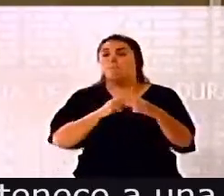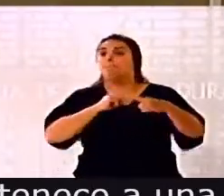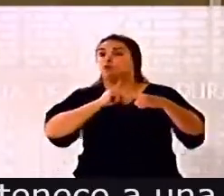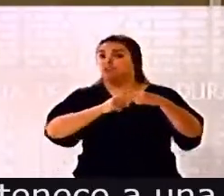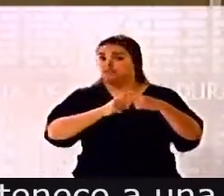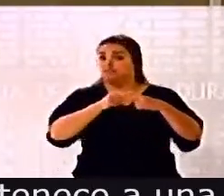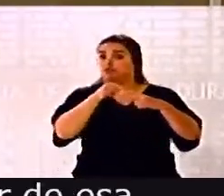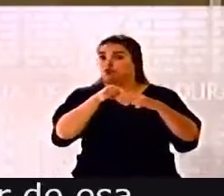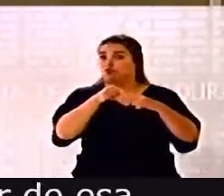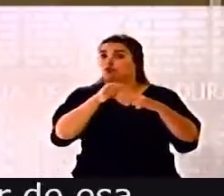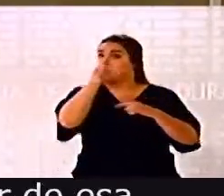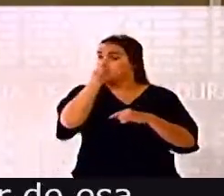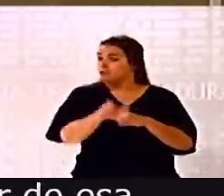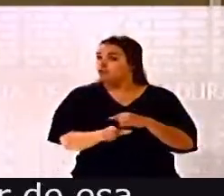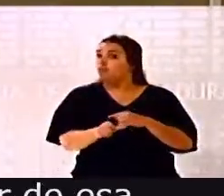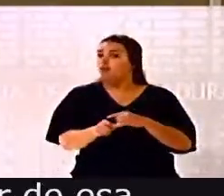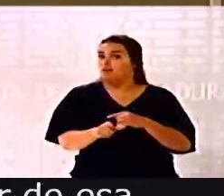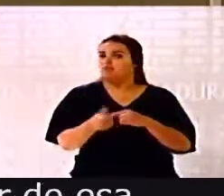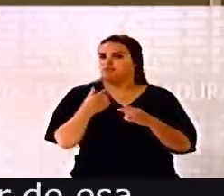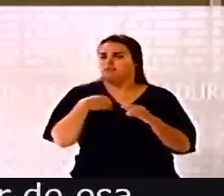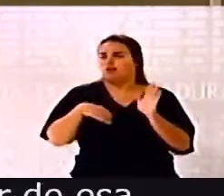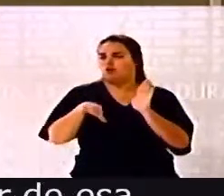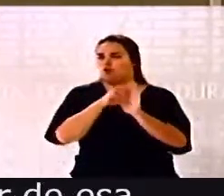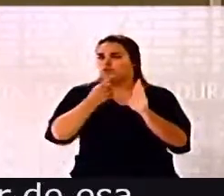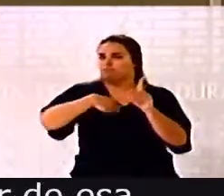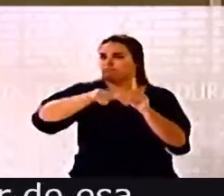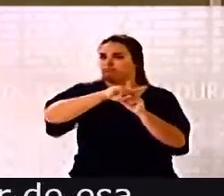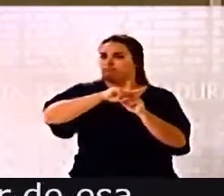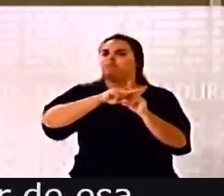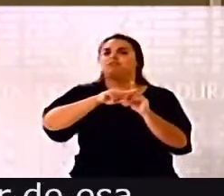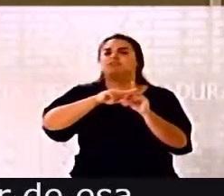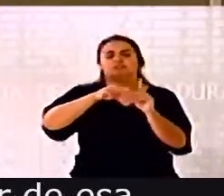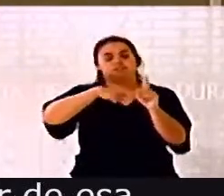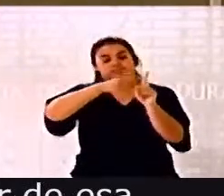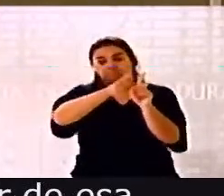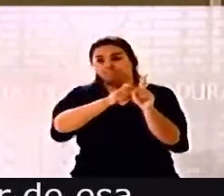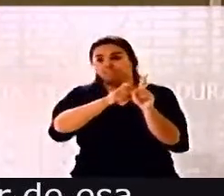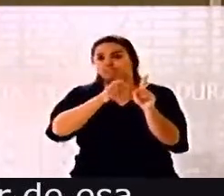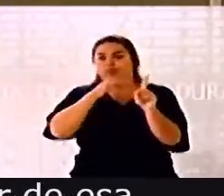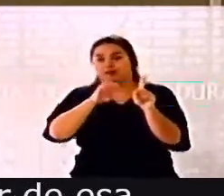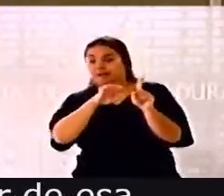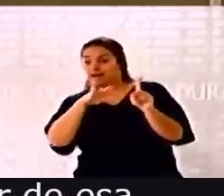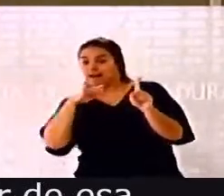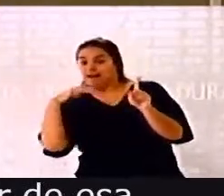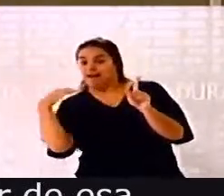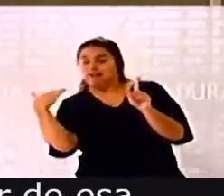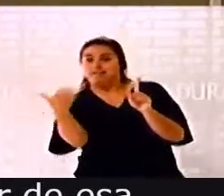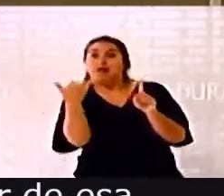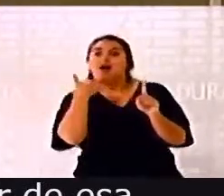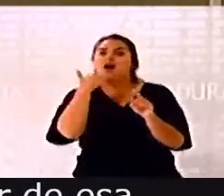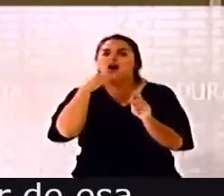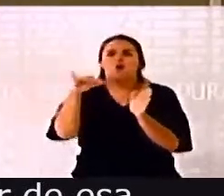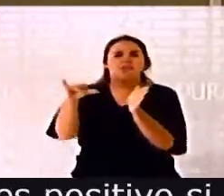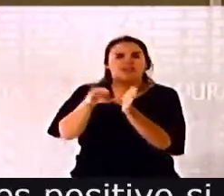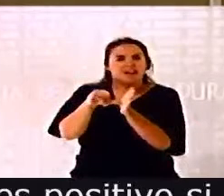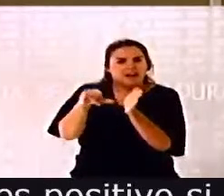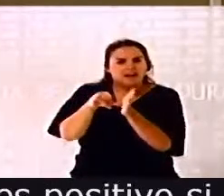que tiene ese código introducido y que dice que es positivo, si hay algún móvil cercano